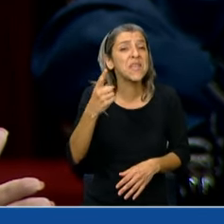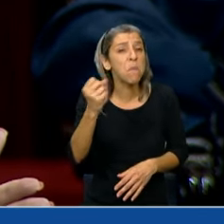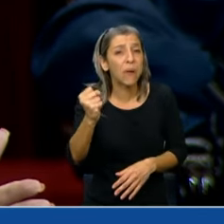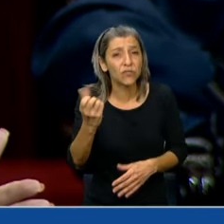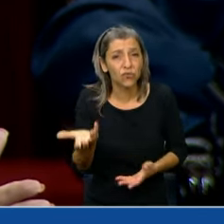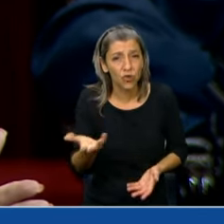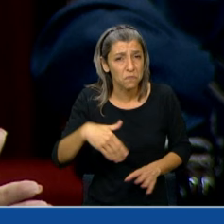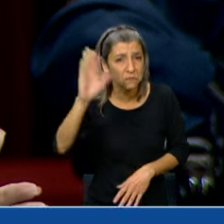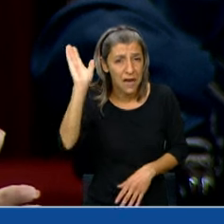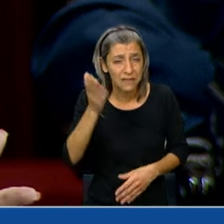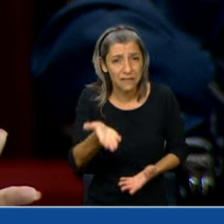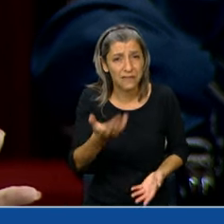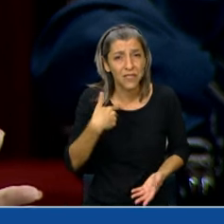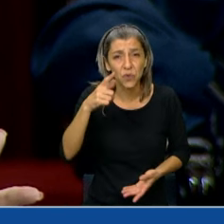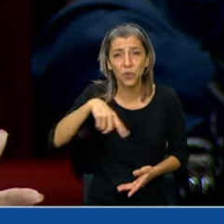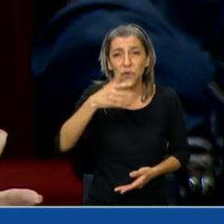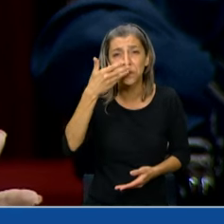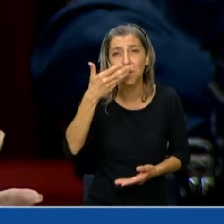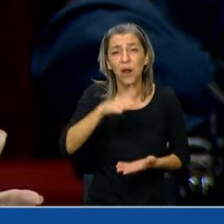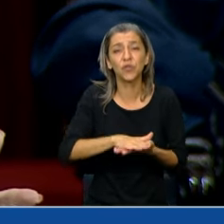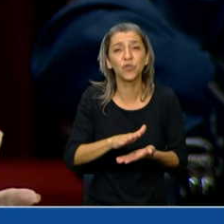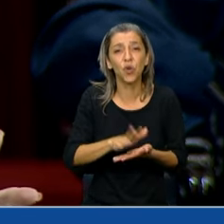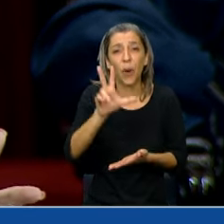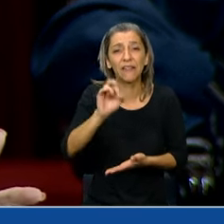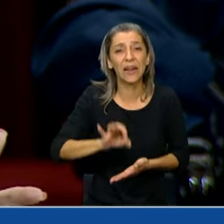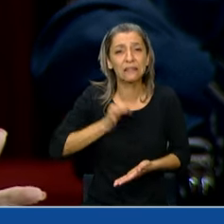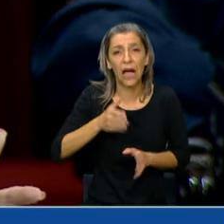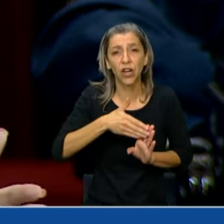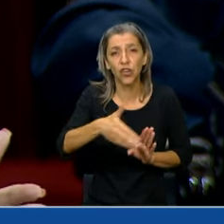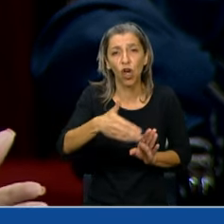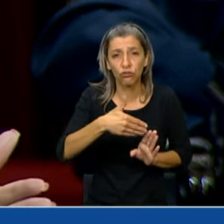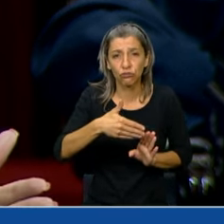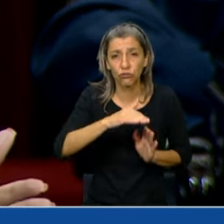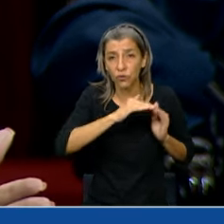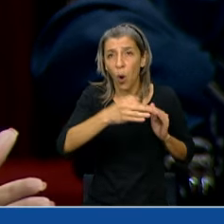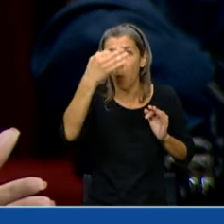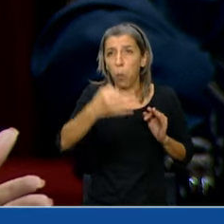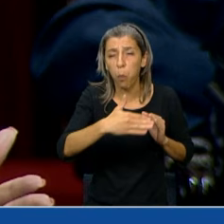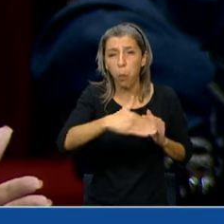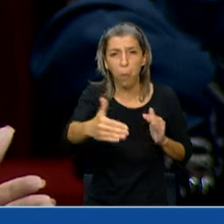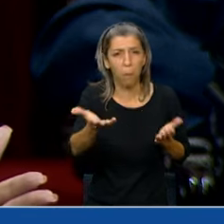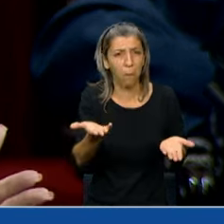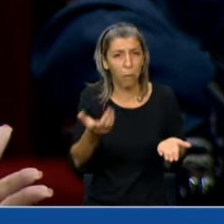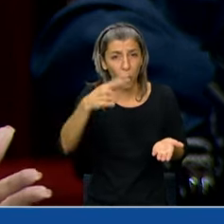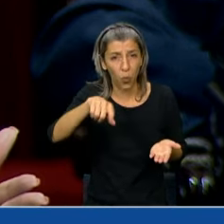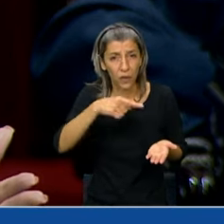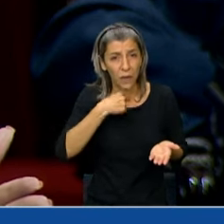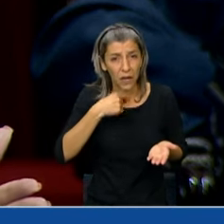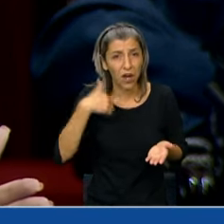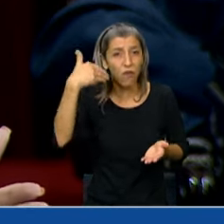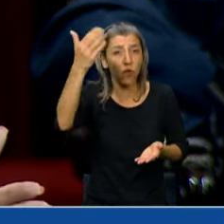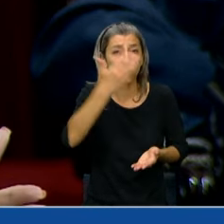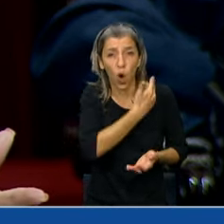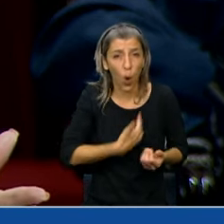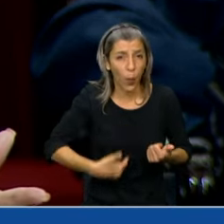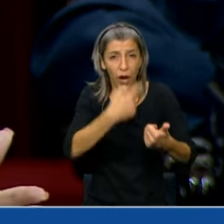próximos 30 años años están pretendiendo comprometer la próxima administración para dentro de los las próximas administraciones de